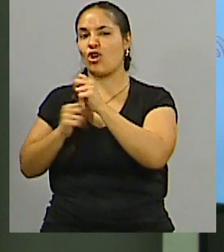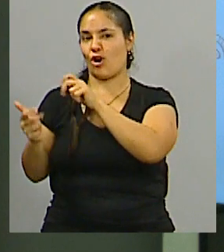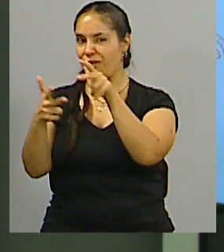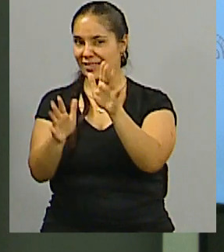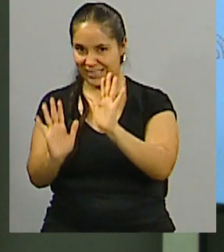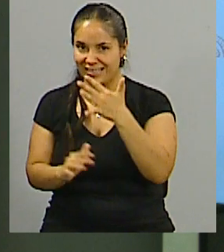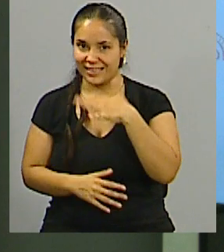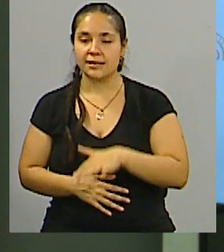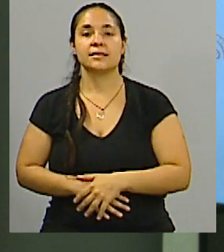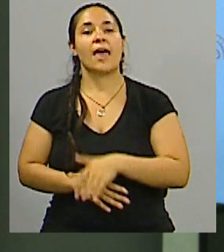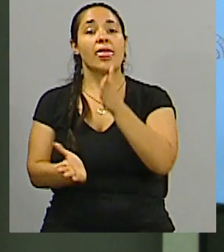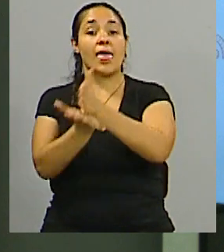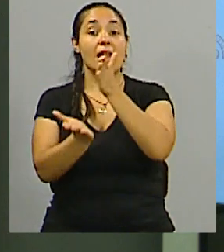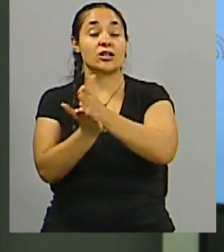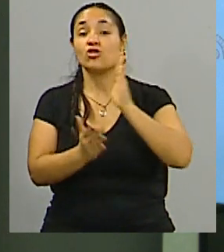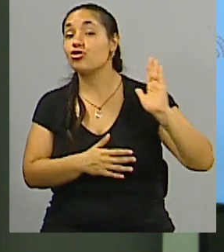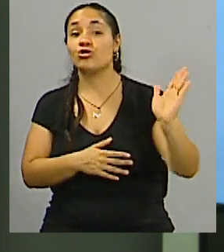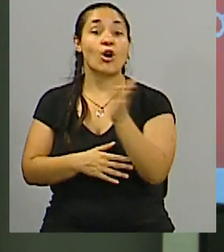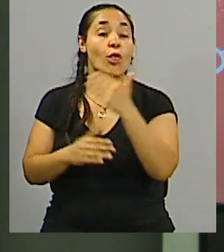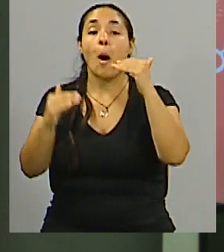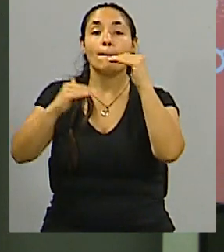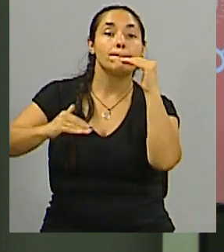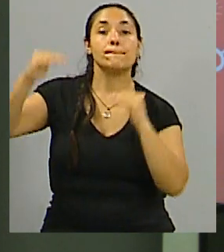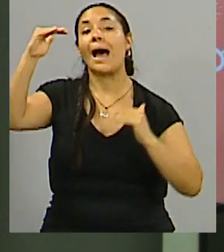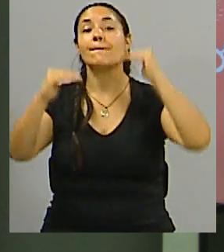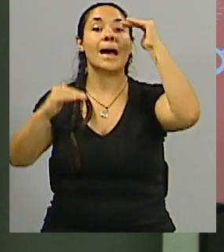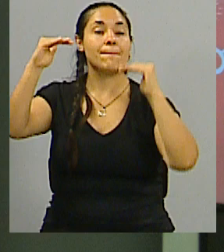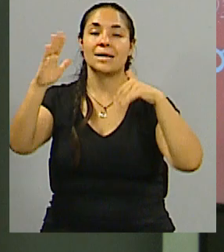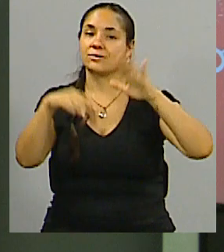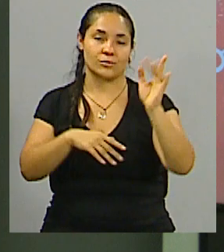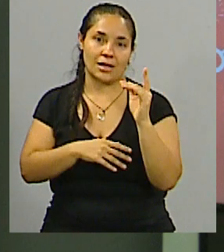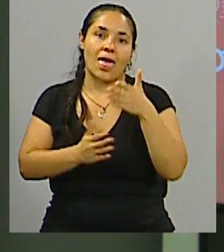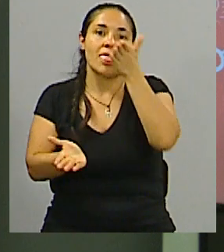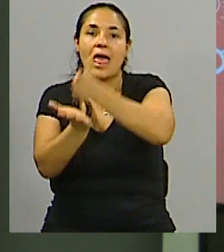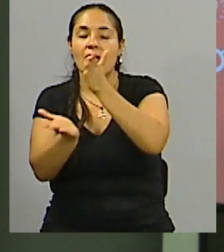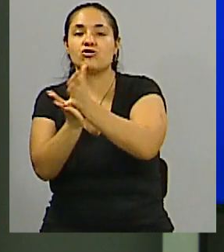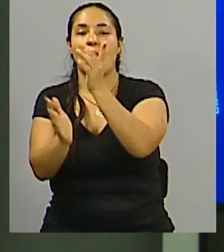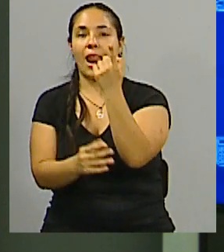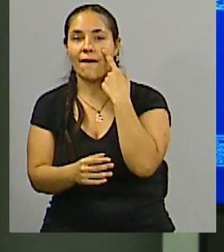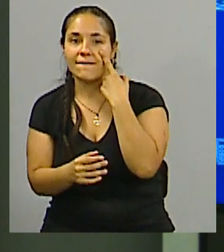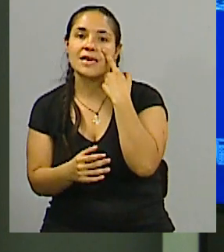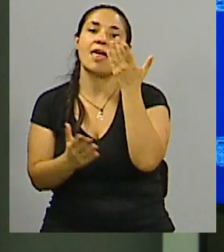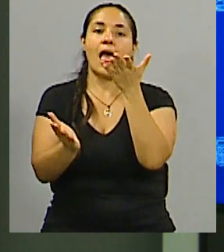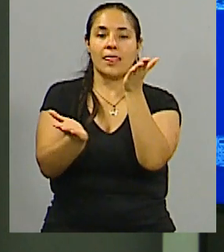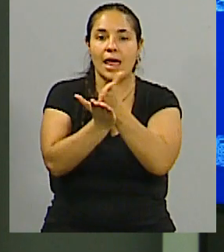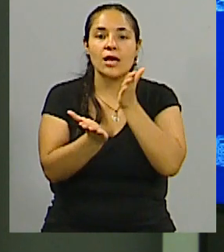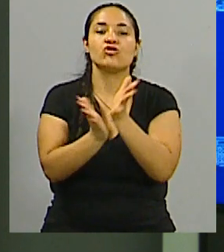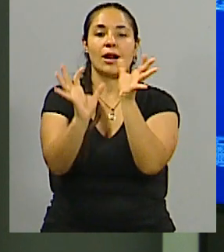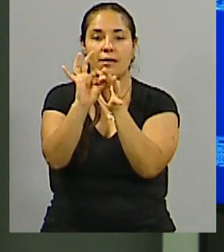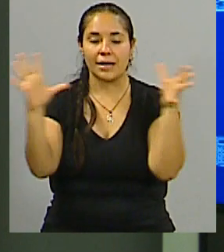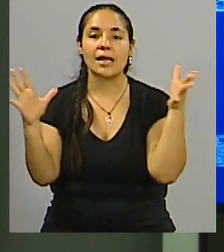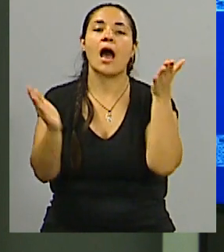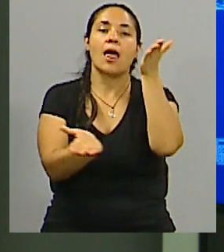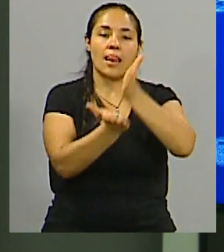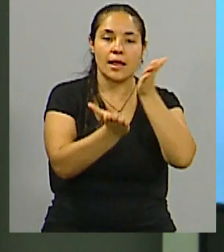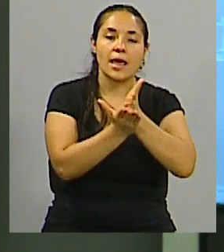Sí. Primero, no todos los derechos tienen la misma jerarquía. El derecho a la vida, a la libertad, a la integridad física, el derecho a la